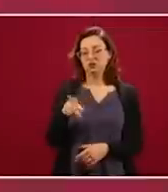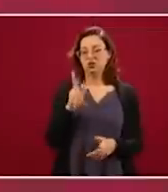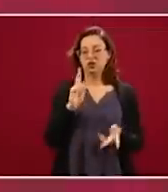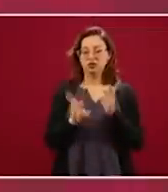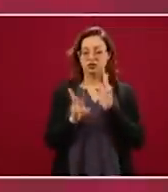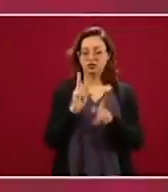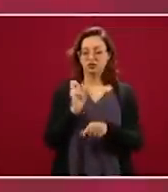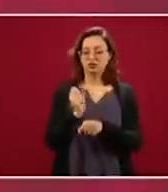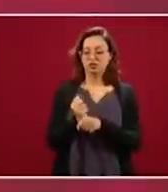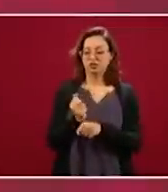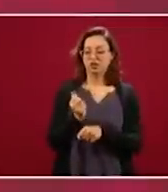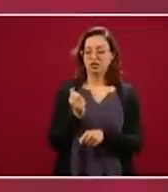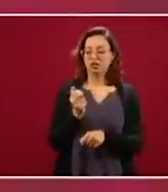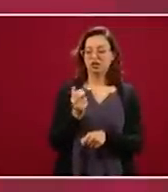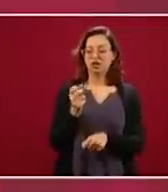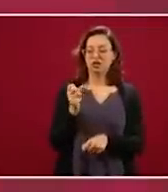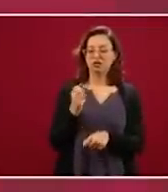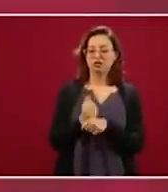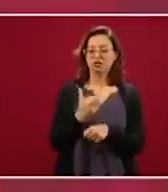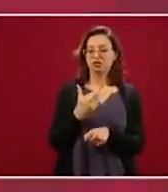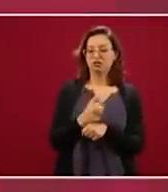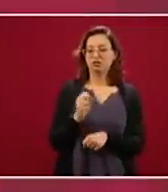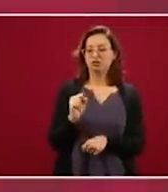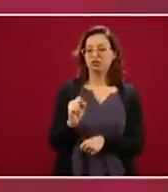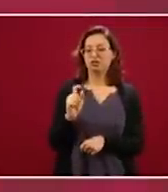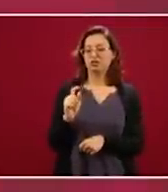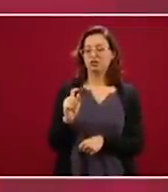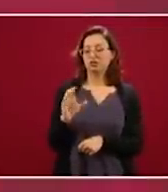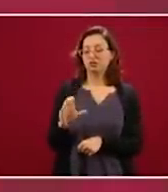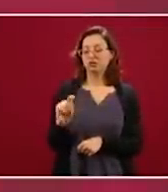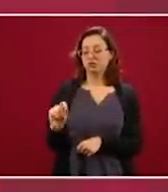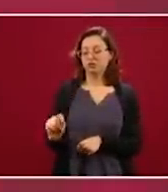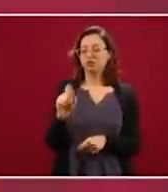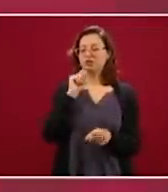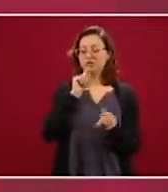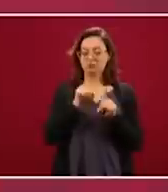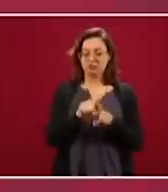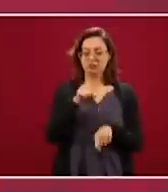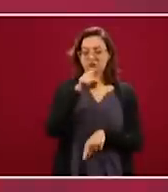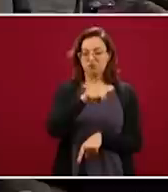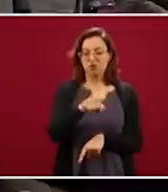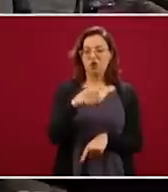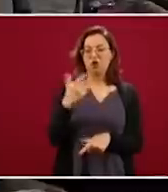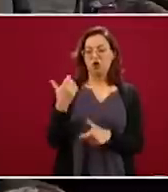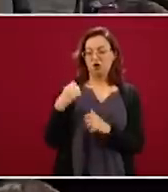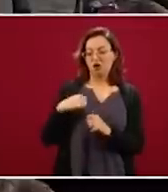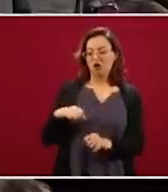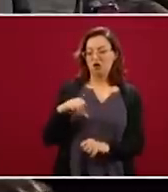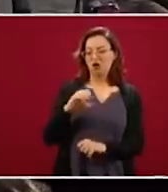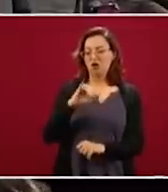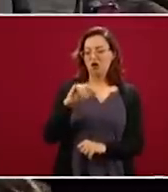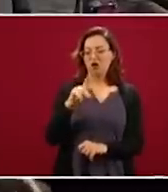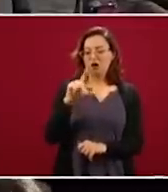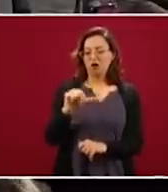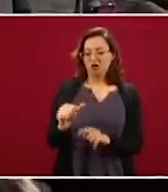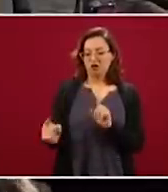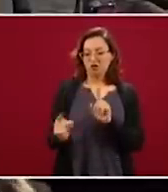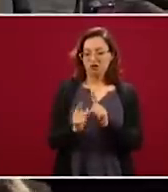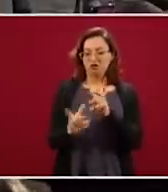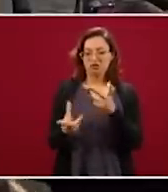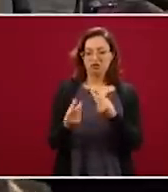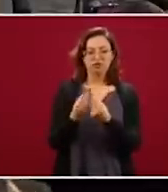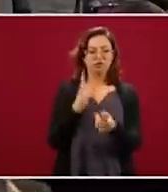Comunicaciones. También. Le vamos a pedir también al almirante Ojeda que platique contigo, sí, que te